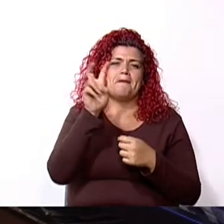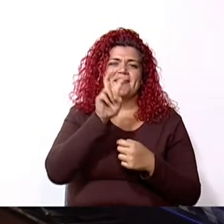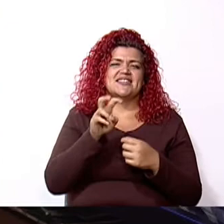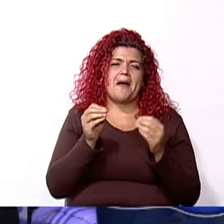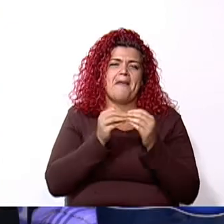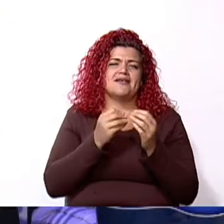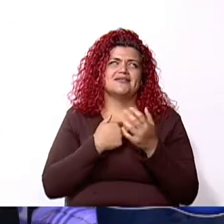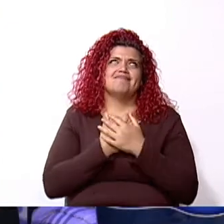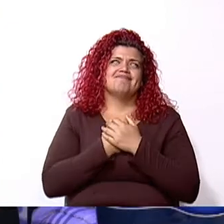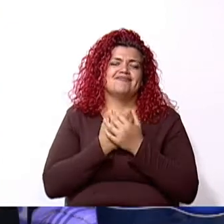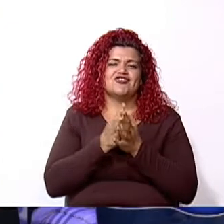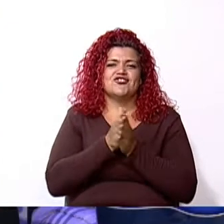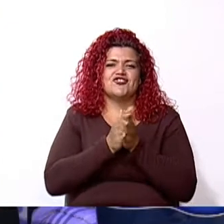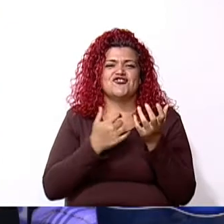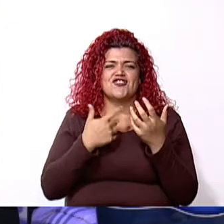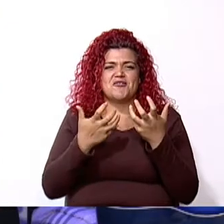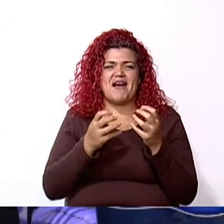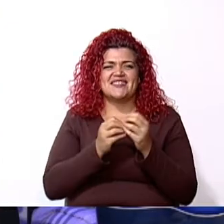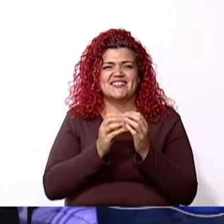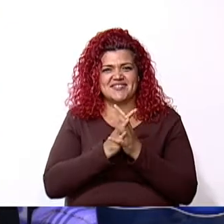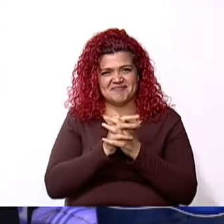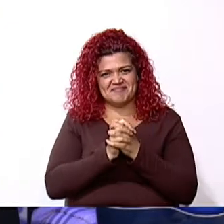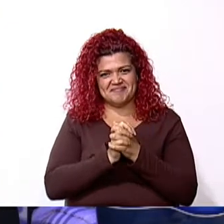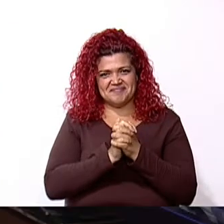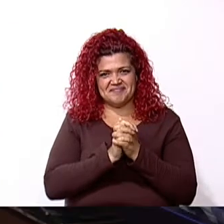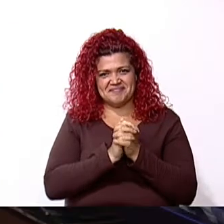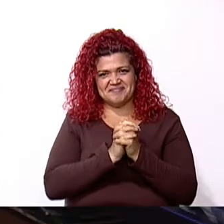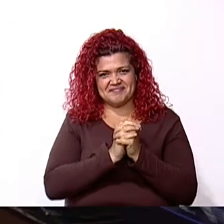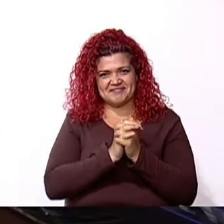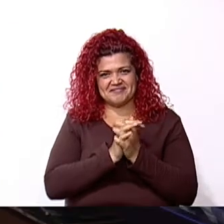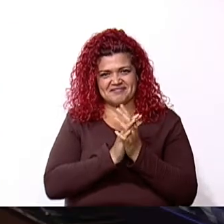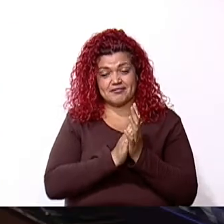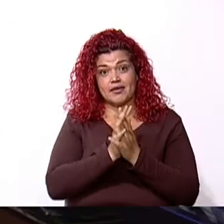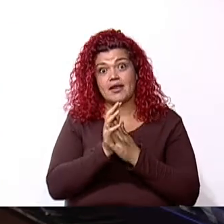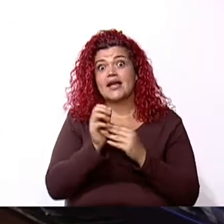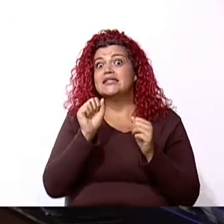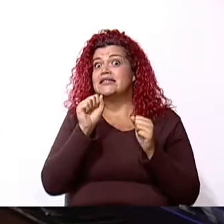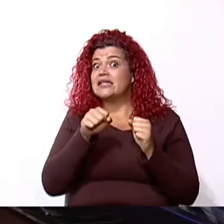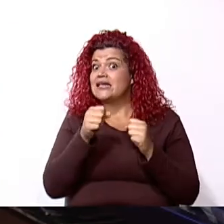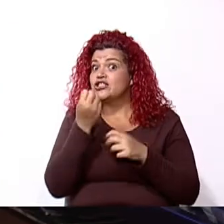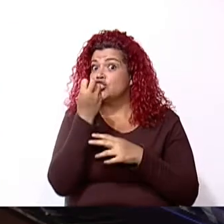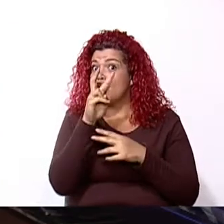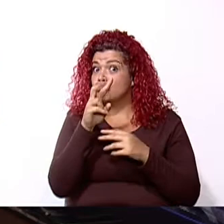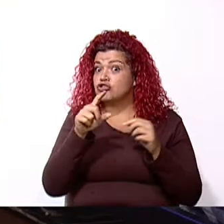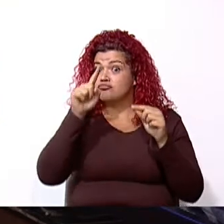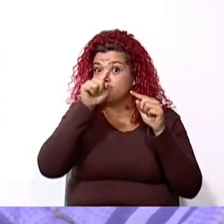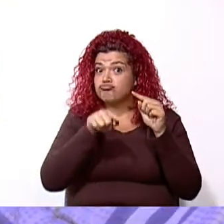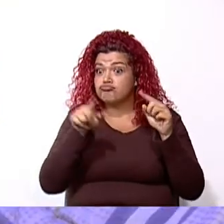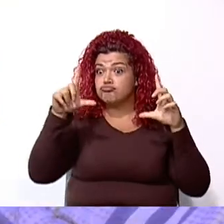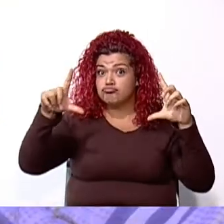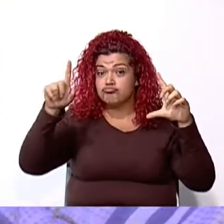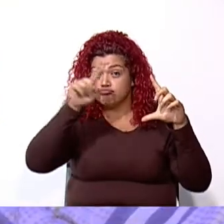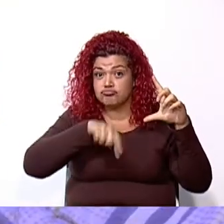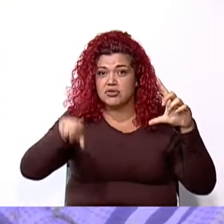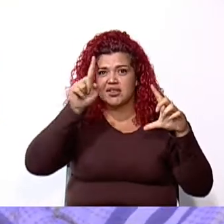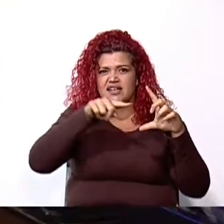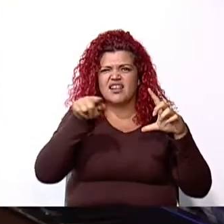a mí. Para que me toque entonces un pedazo extra a mí. Si los 12 pedazos los tenemos que dividir entre